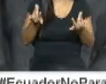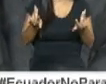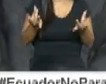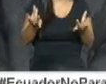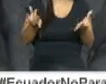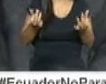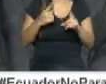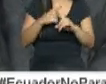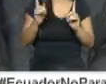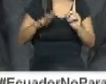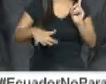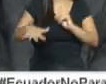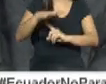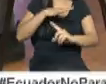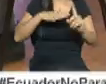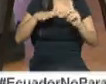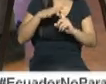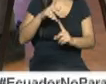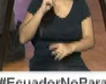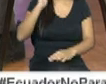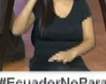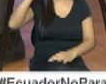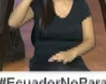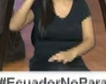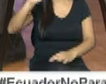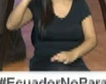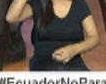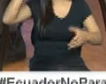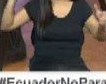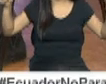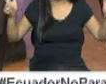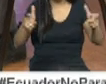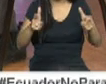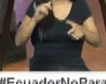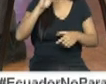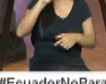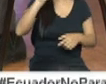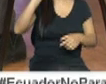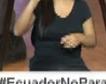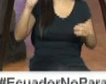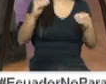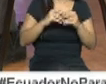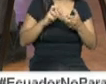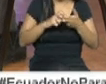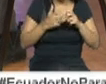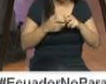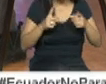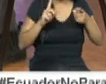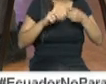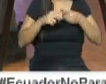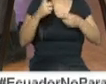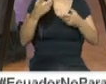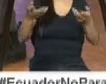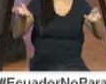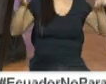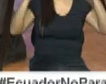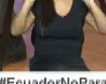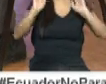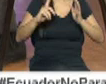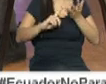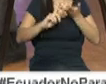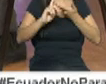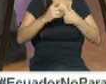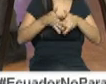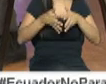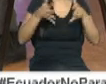un contexto de discurso neoliberal donde se habla de recorte del Estado, el tema de la ISBA es uno de los temas que les va a caer y a ver qué hacen con ello, ¿no? Porque ciertamente